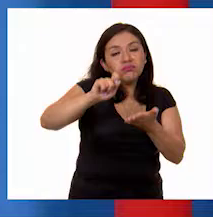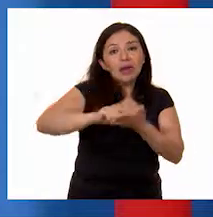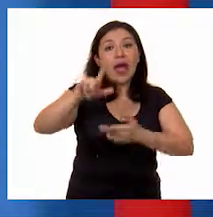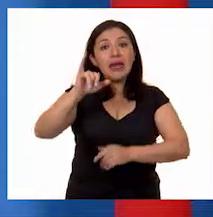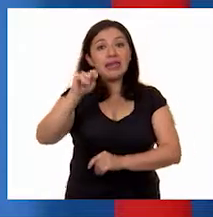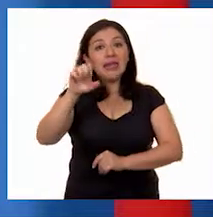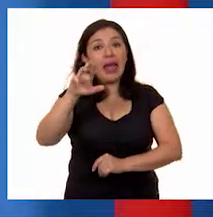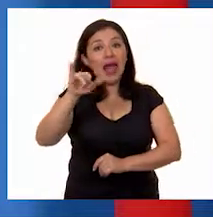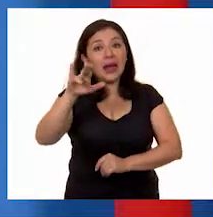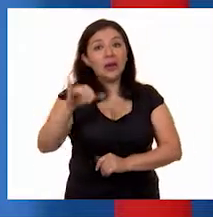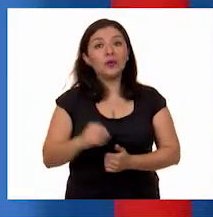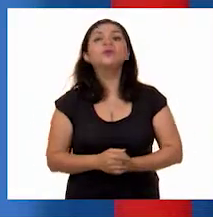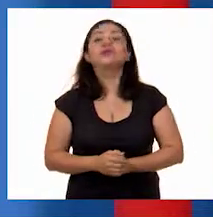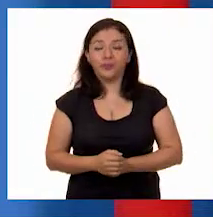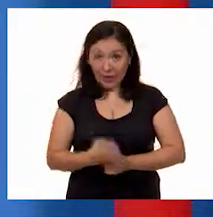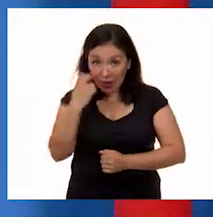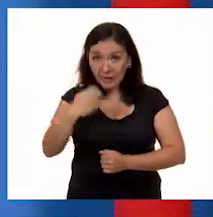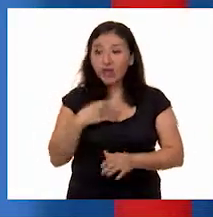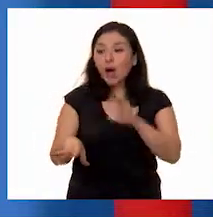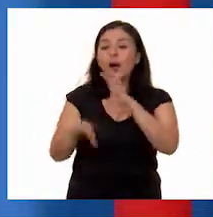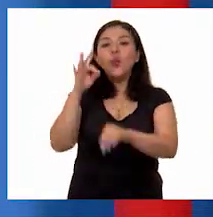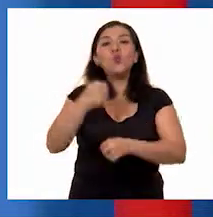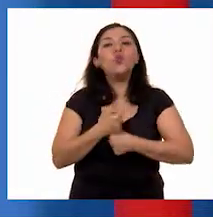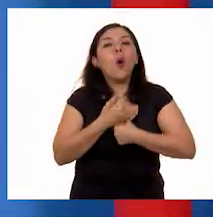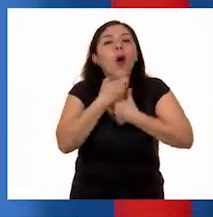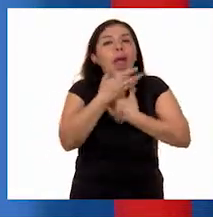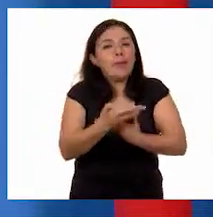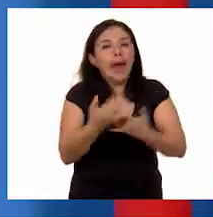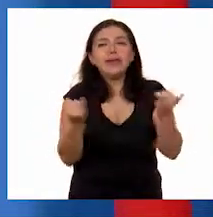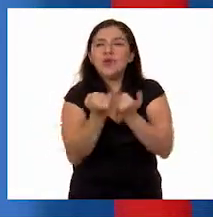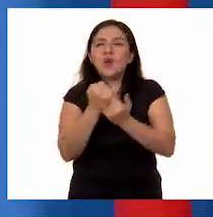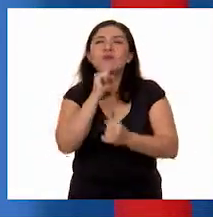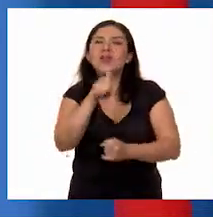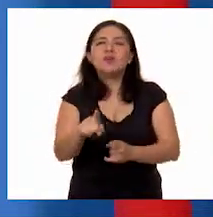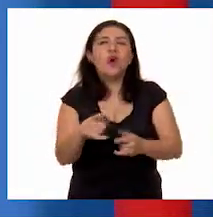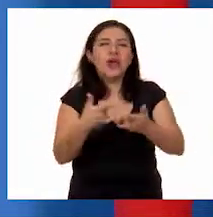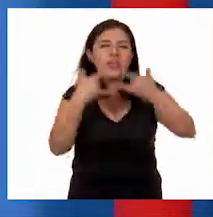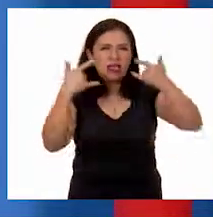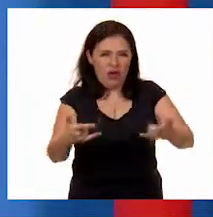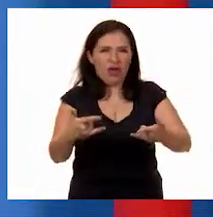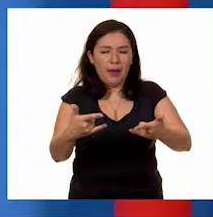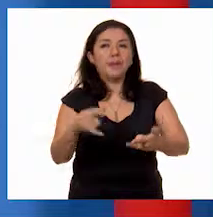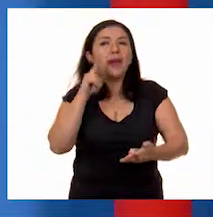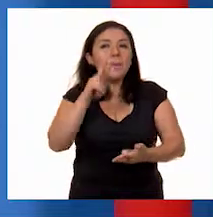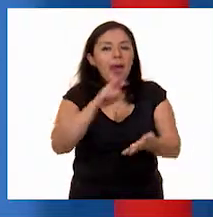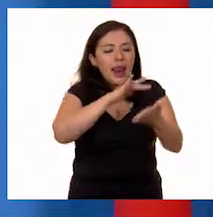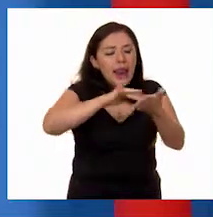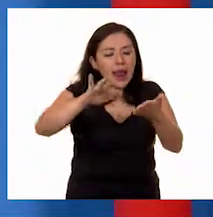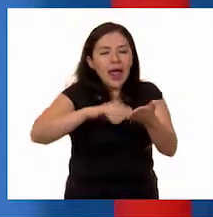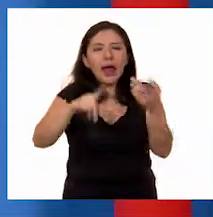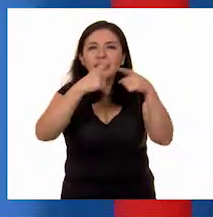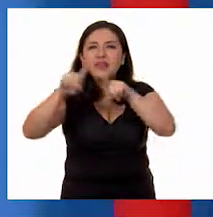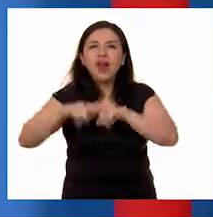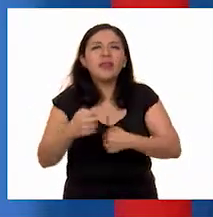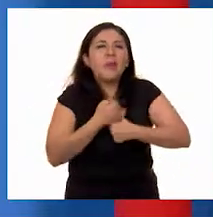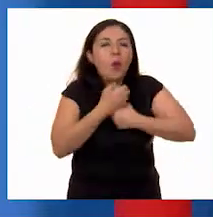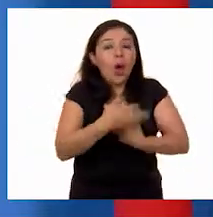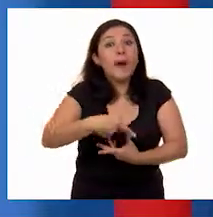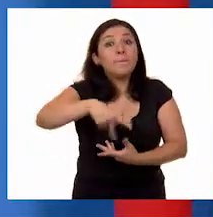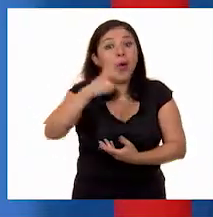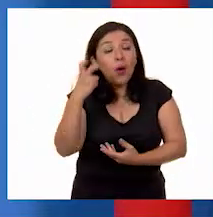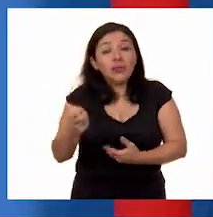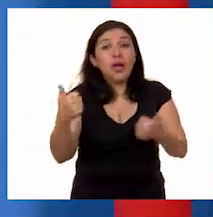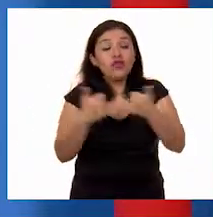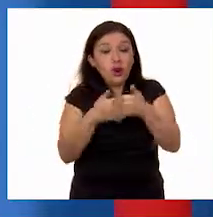Gaby. Aquí elegiré el poema igual que con el relato histórico. Leímos diversos poemas, sin embargo, aquí en